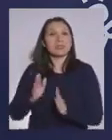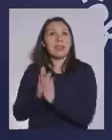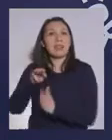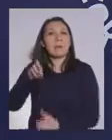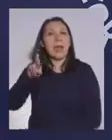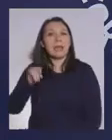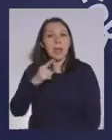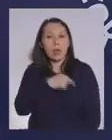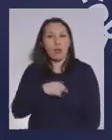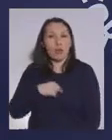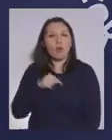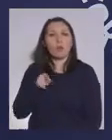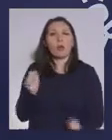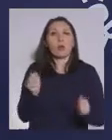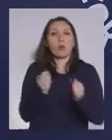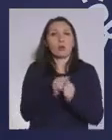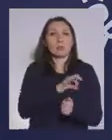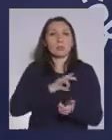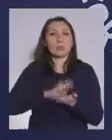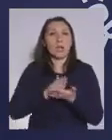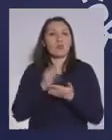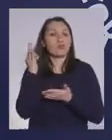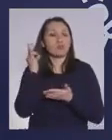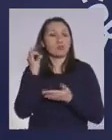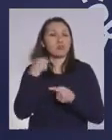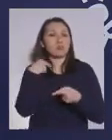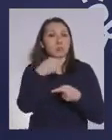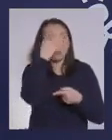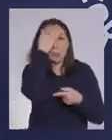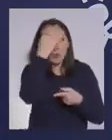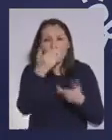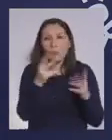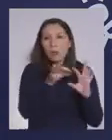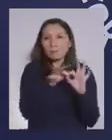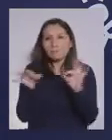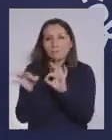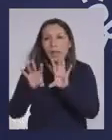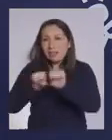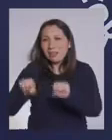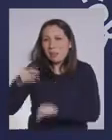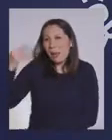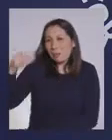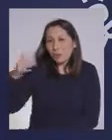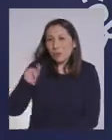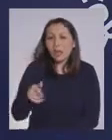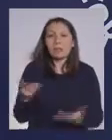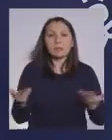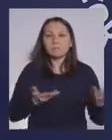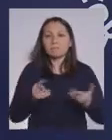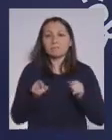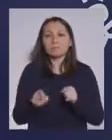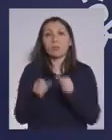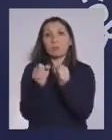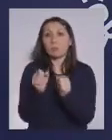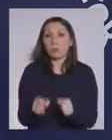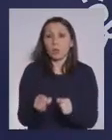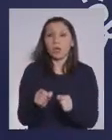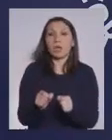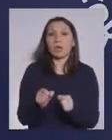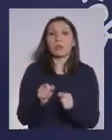reunión en los próximos días con el ministerio de salud para ir definiendo temas tan tan relevantes como la posibilidad